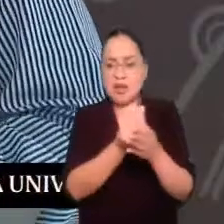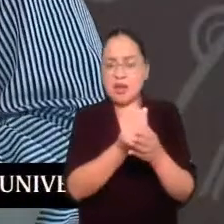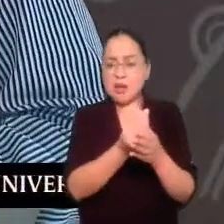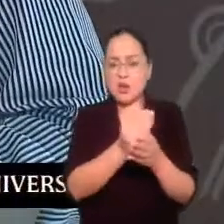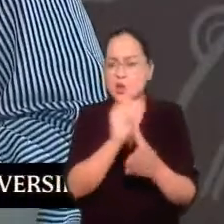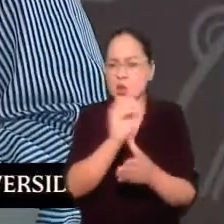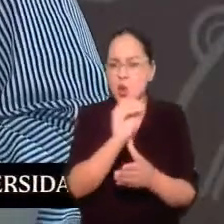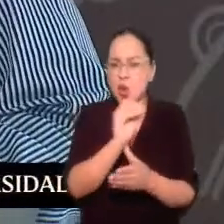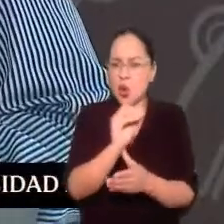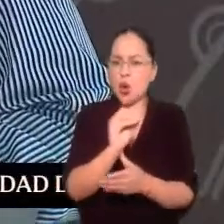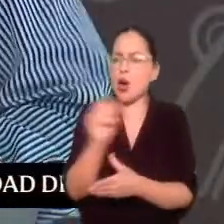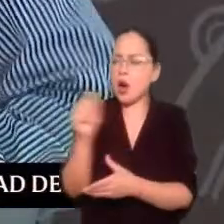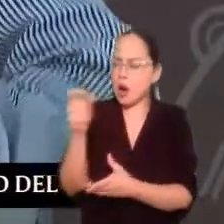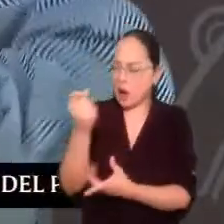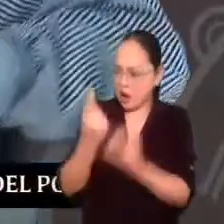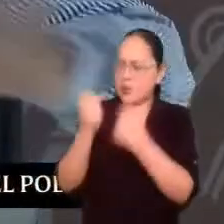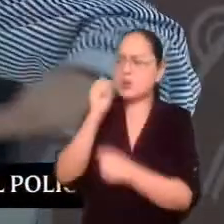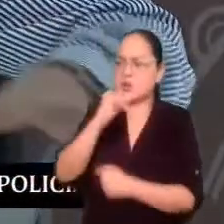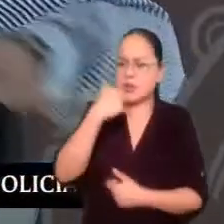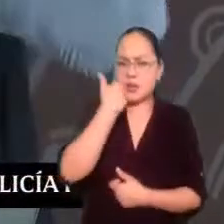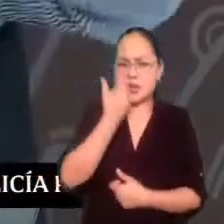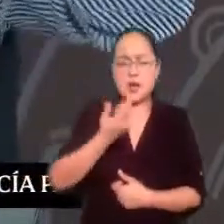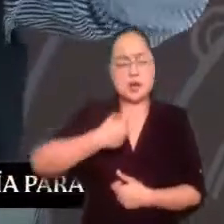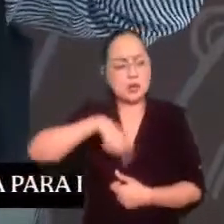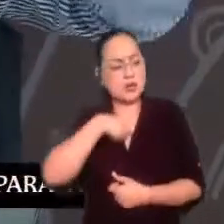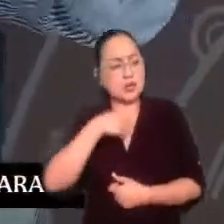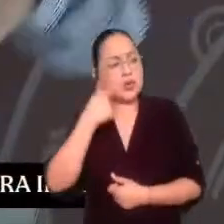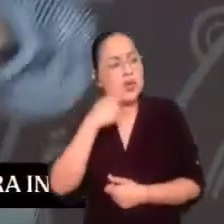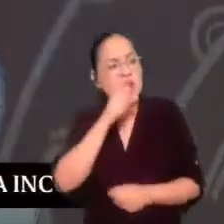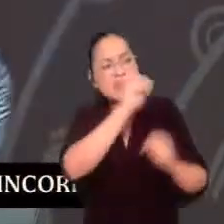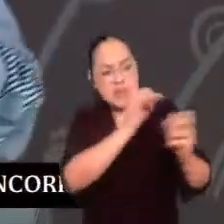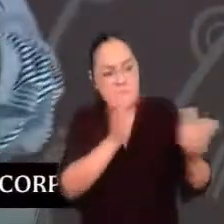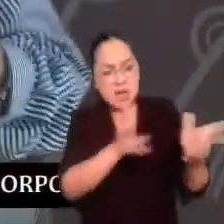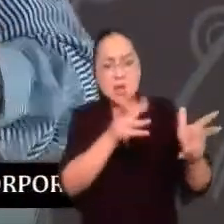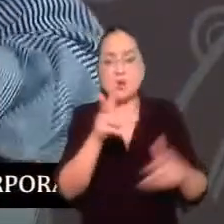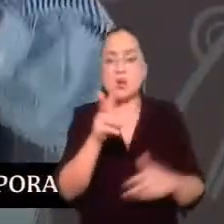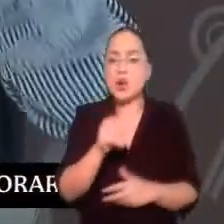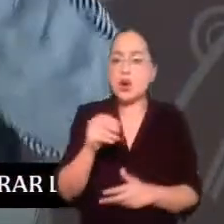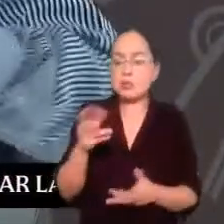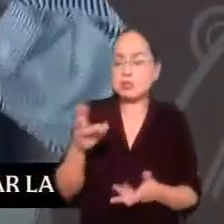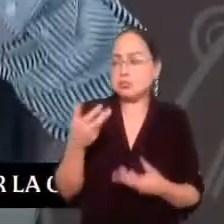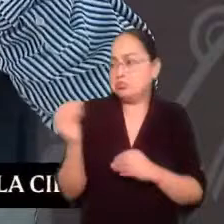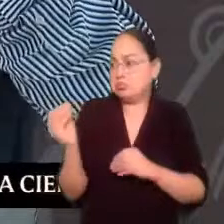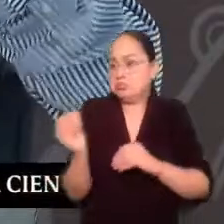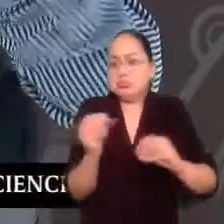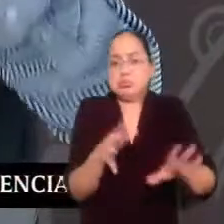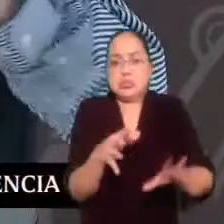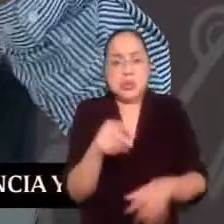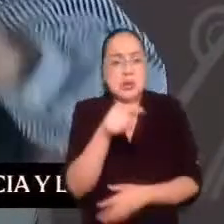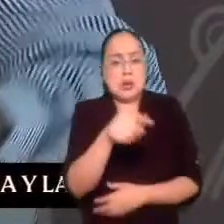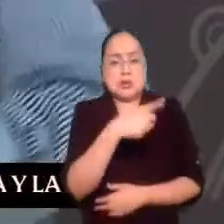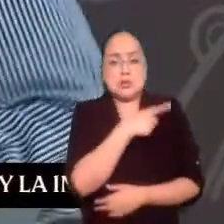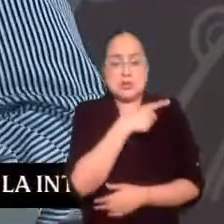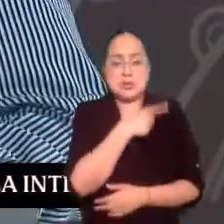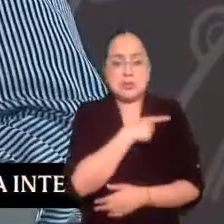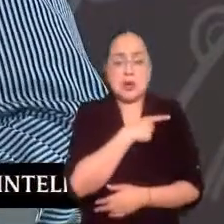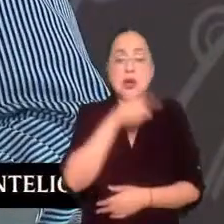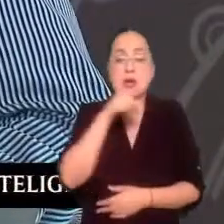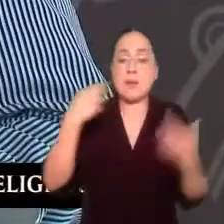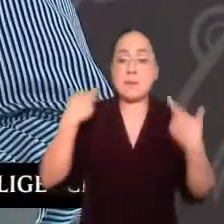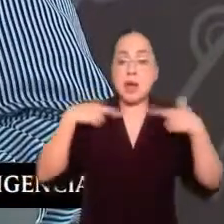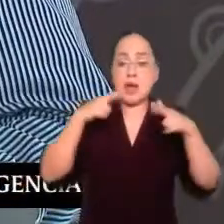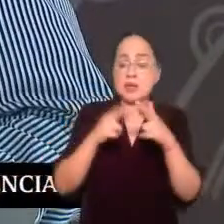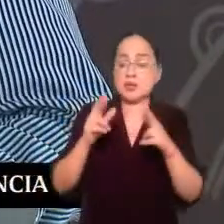estamos apostándoles ni dándoles ni háganlo, ¿no? Lo estamos dejando. Los maestros están respondiendo de manera espontánea y natural.